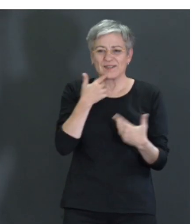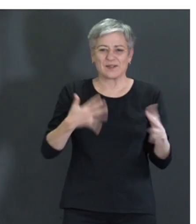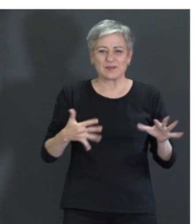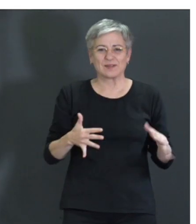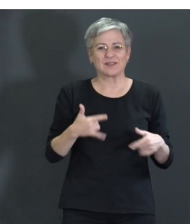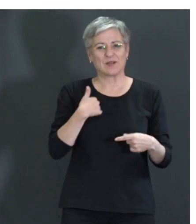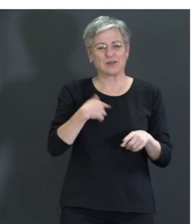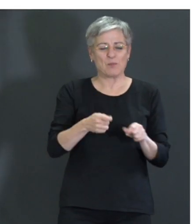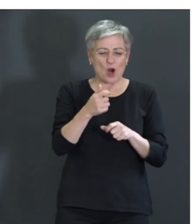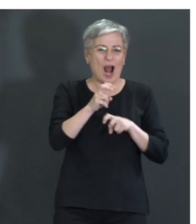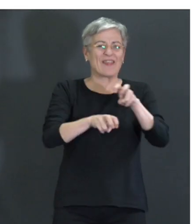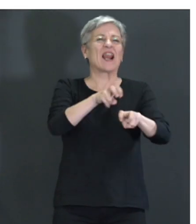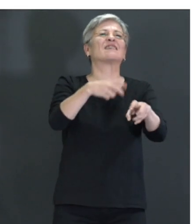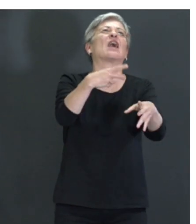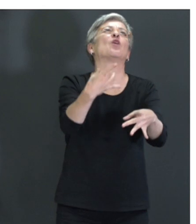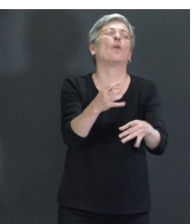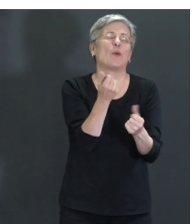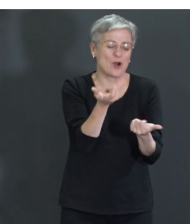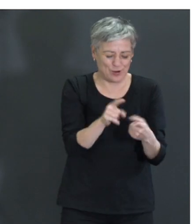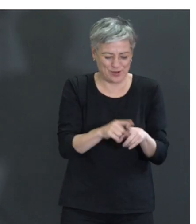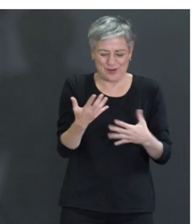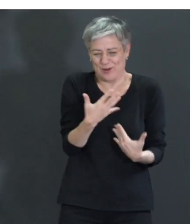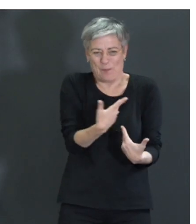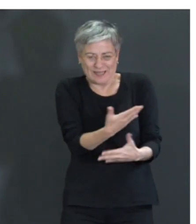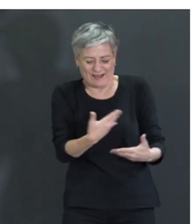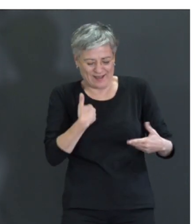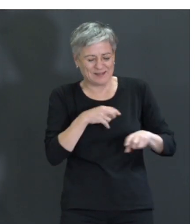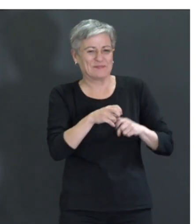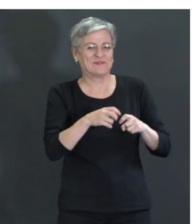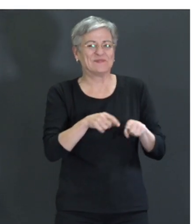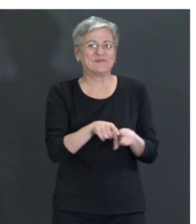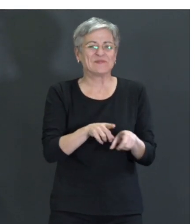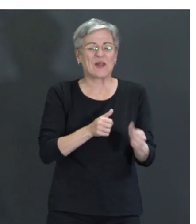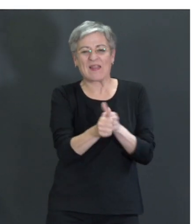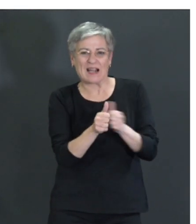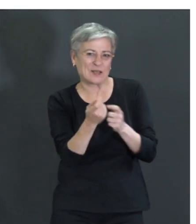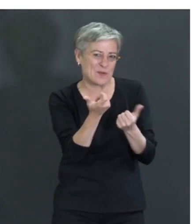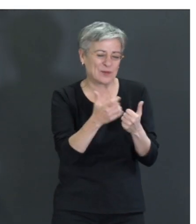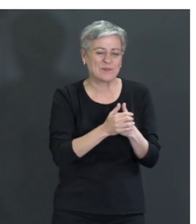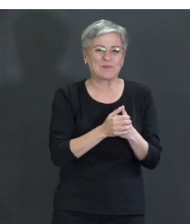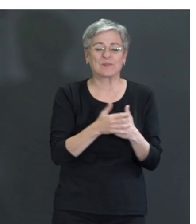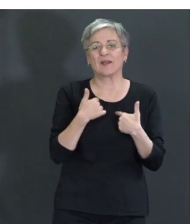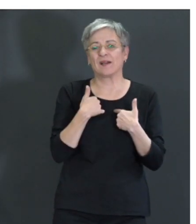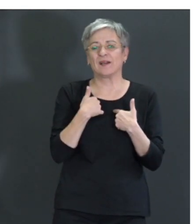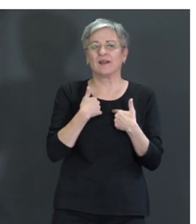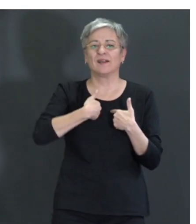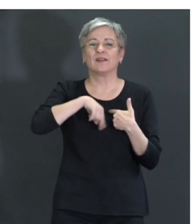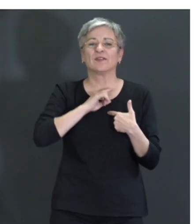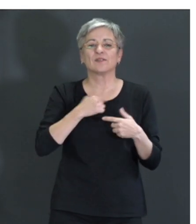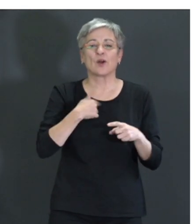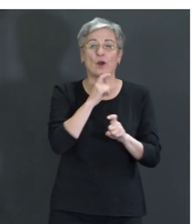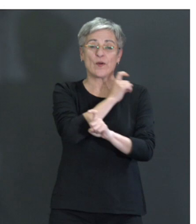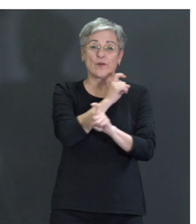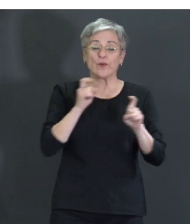que te estás adelantando un poco al... Pero nada, sigue. Bueno, simplemente comentar que el hecho de que la